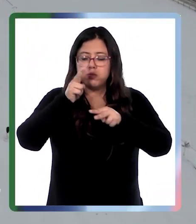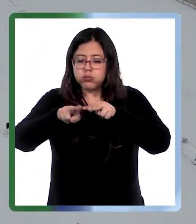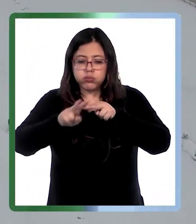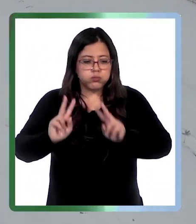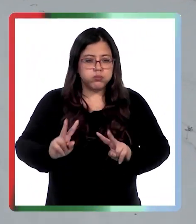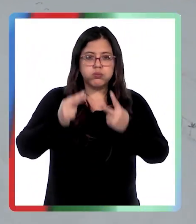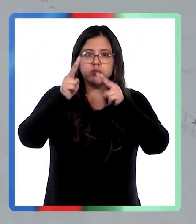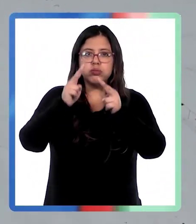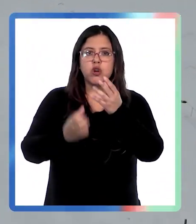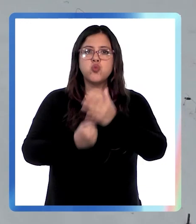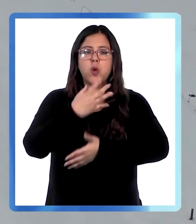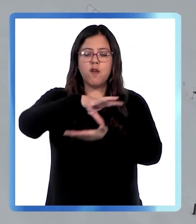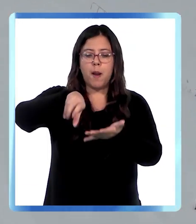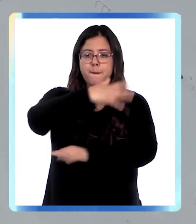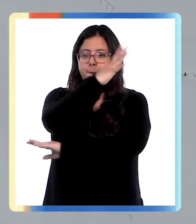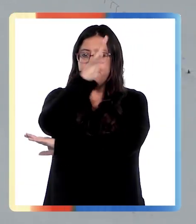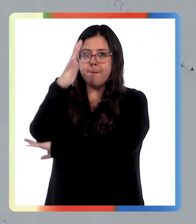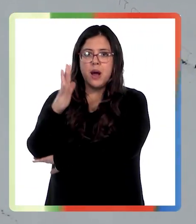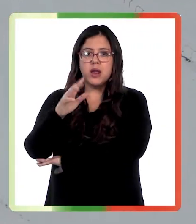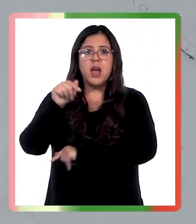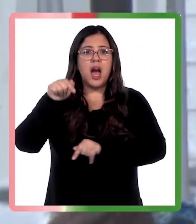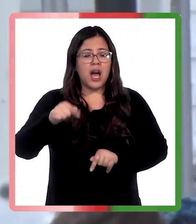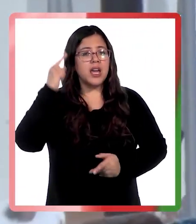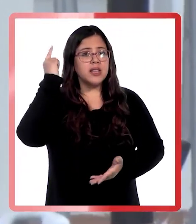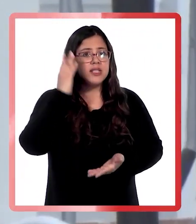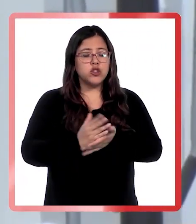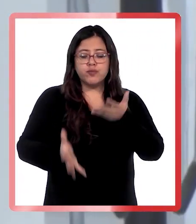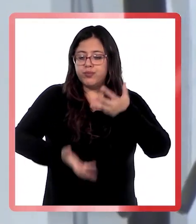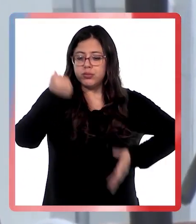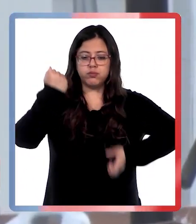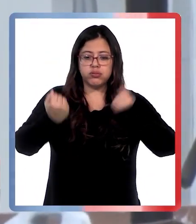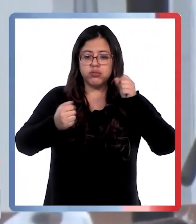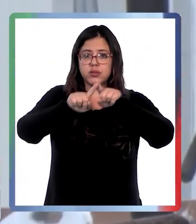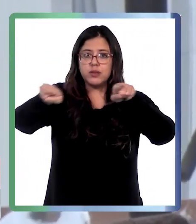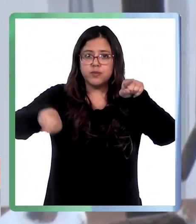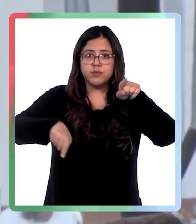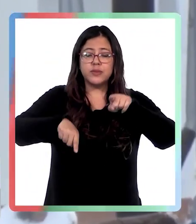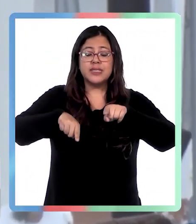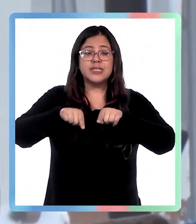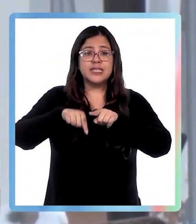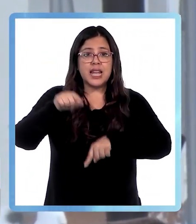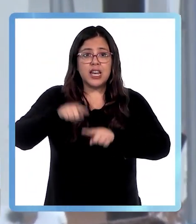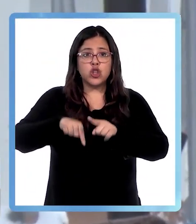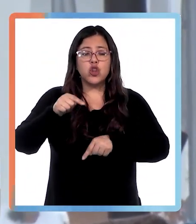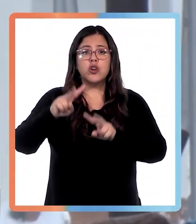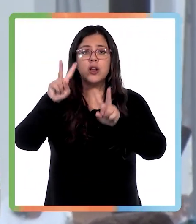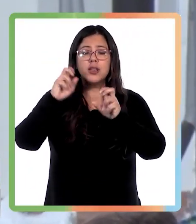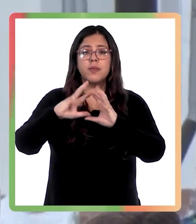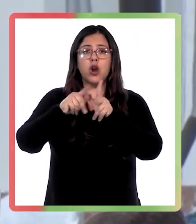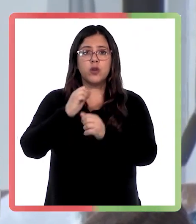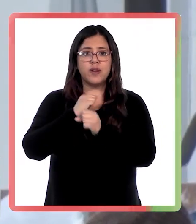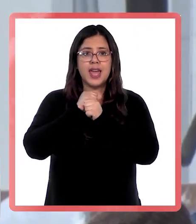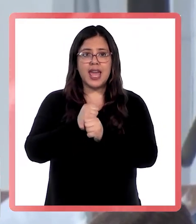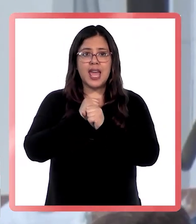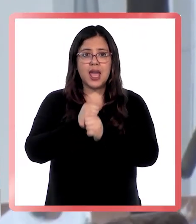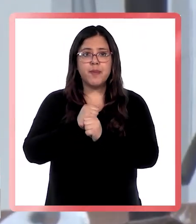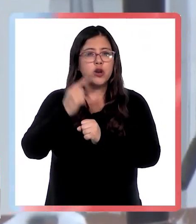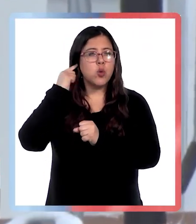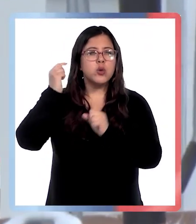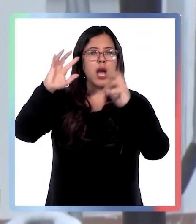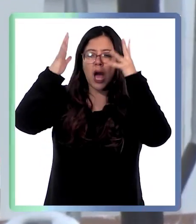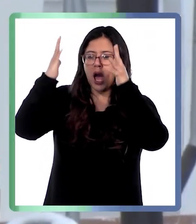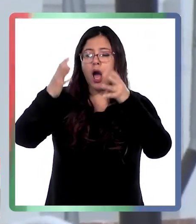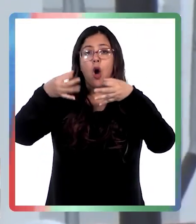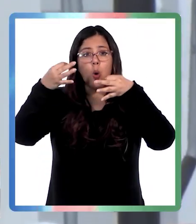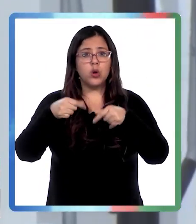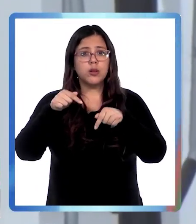comunitario para la capital regional que he decidido comenzar el proceso de expropiación de El club hípico para